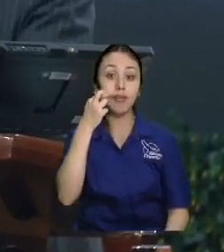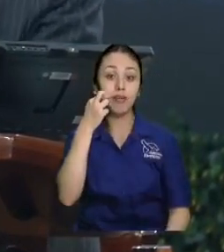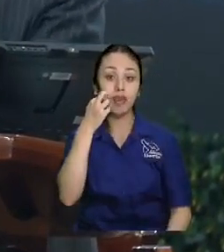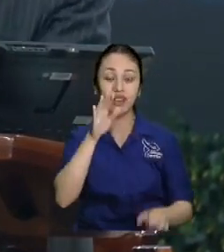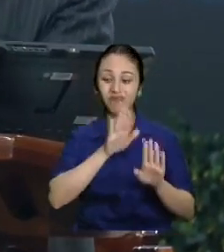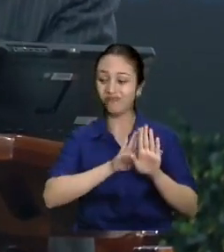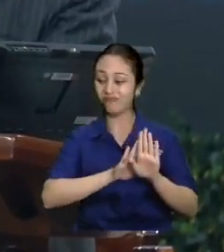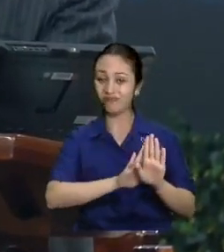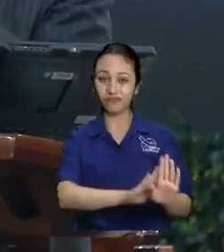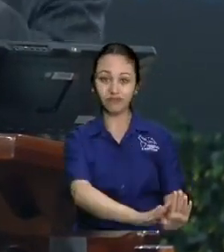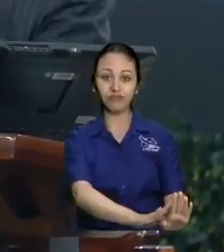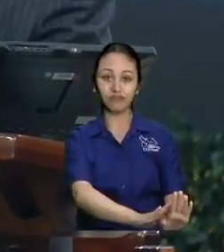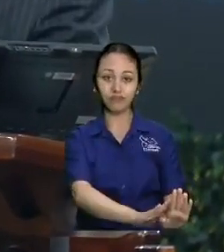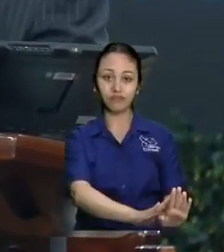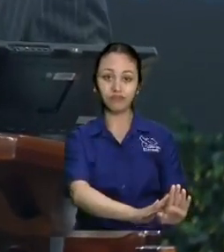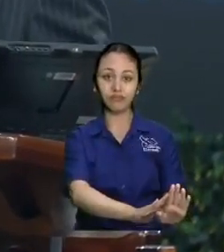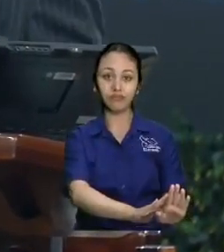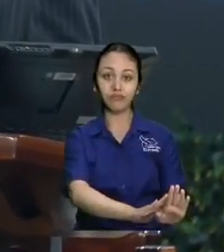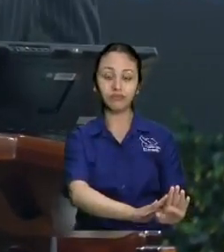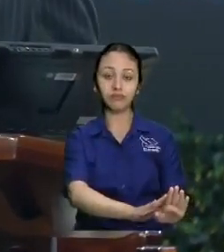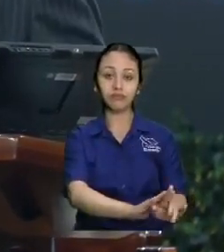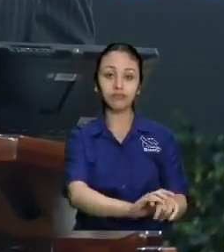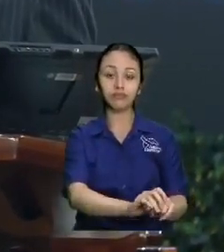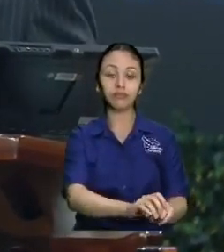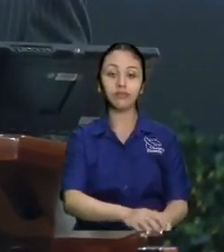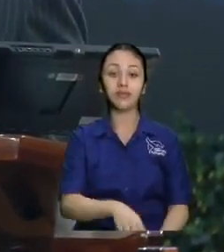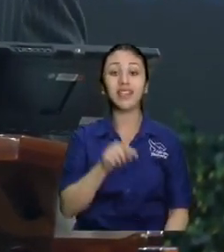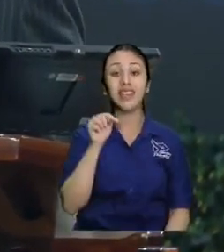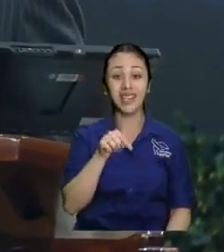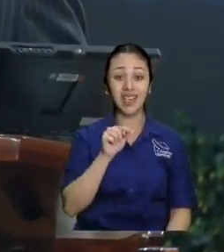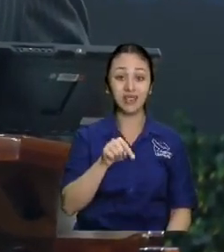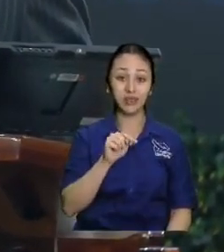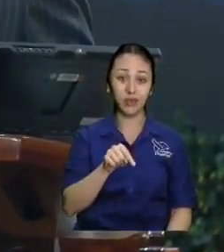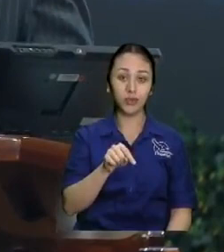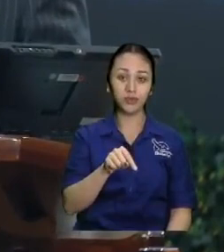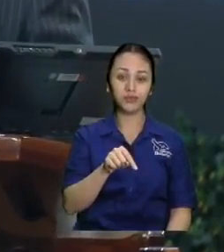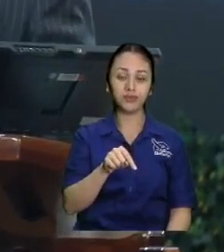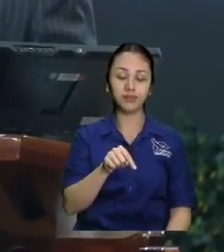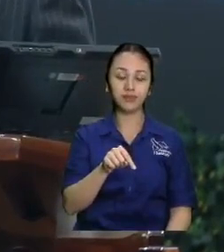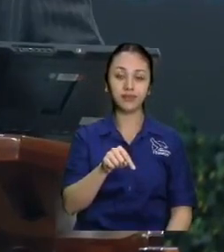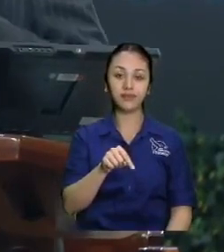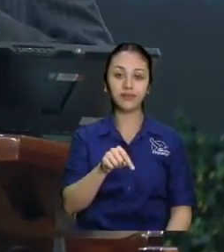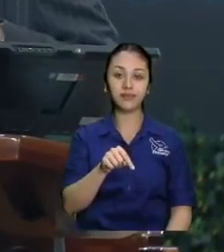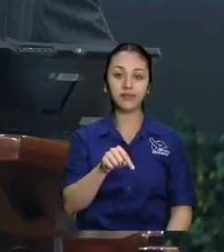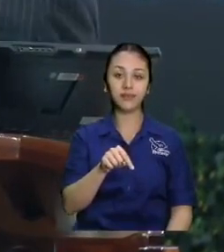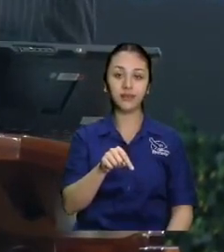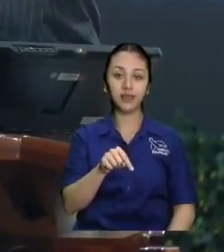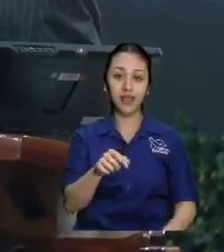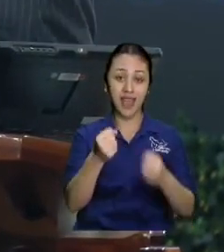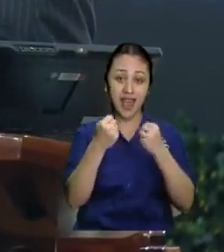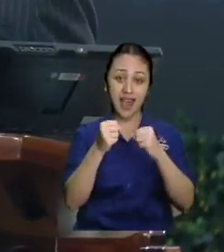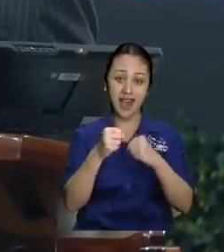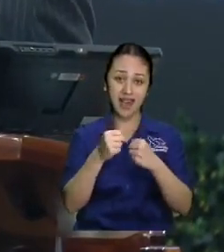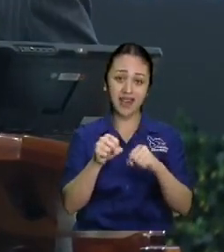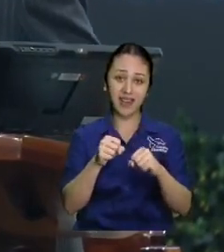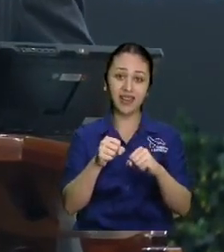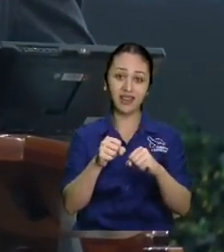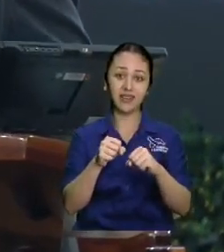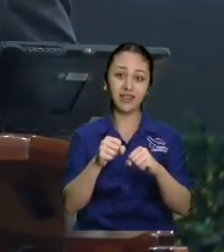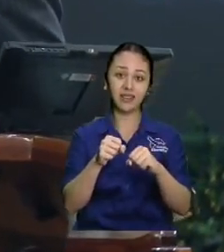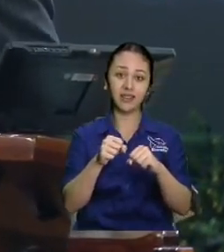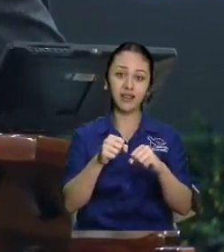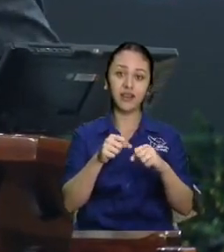para corregir. La vulneran y eso al final de cuentas va a hacer un daño terrible en